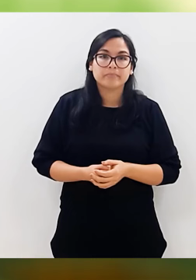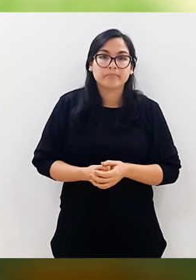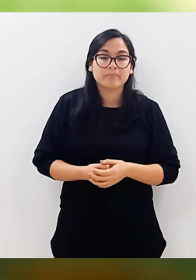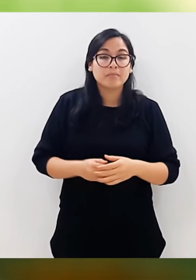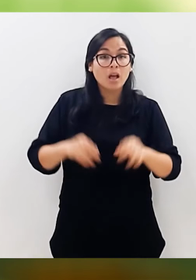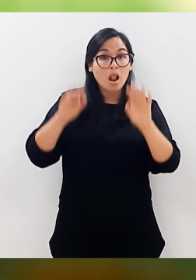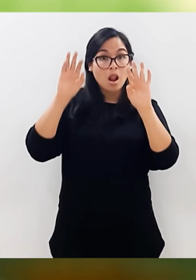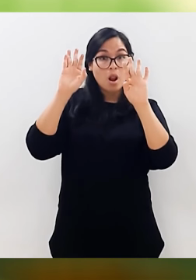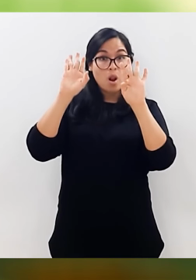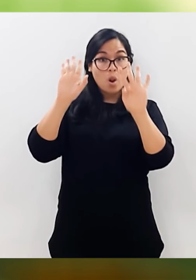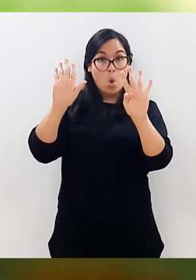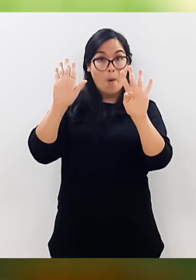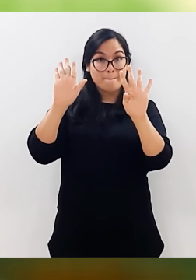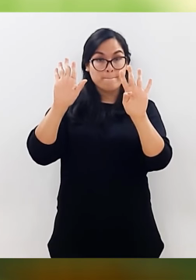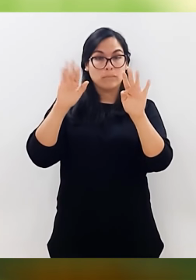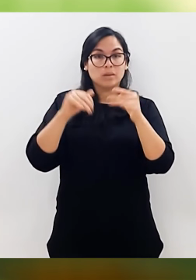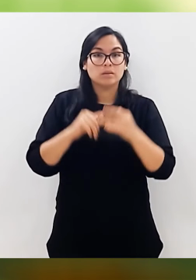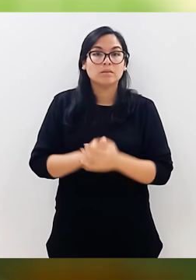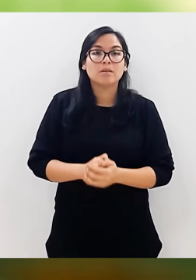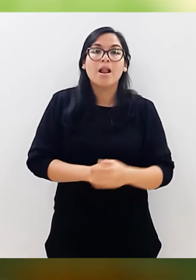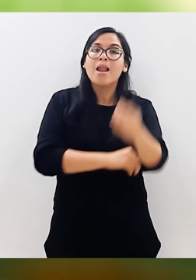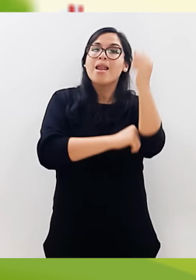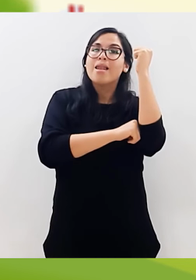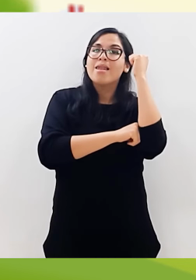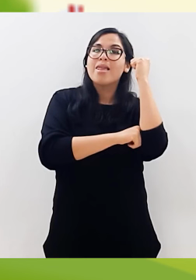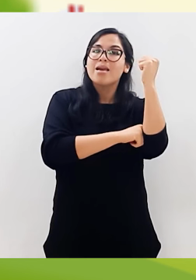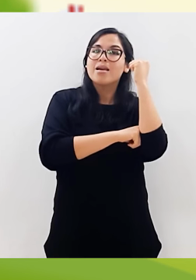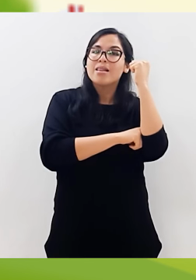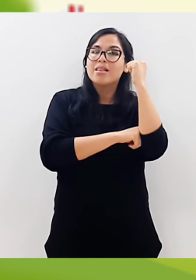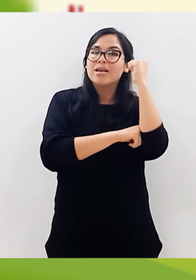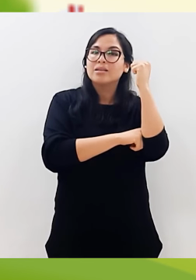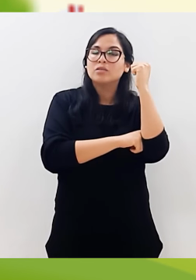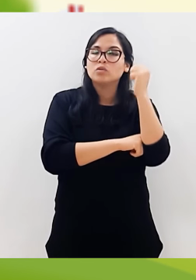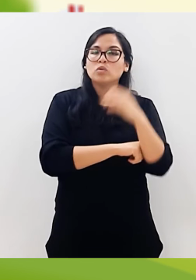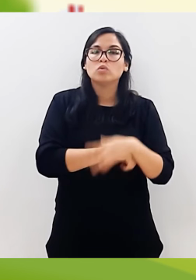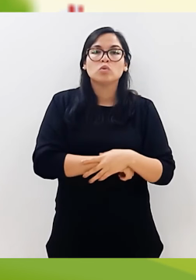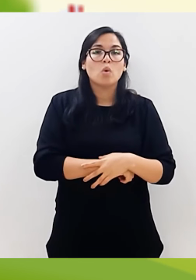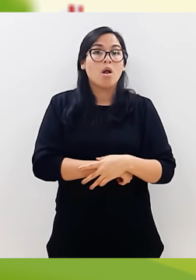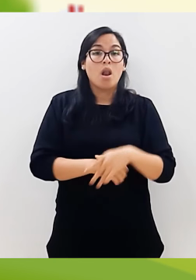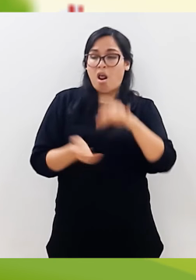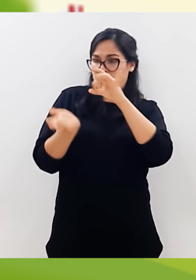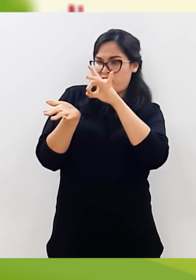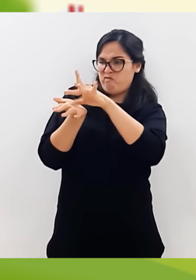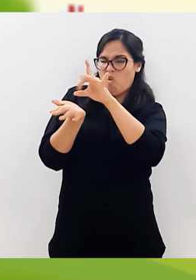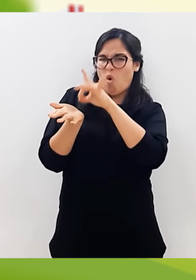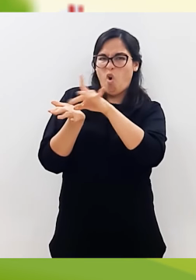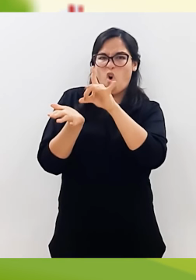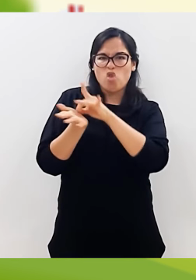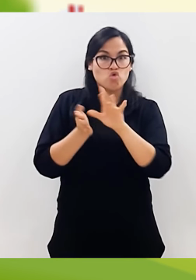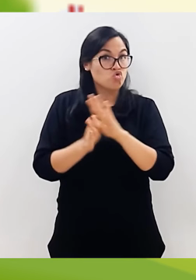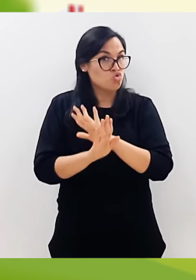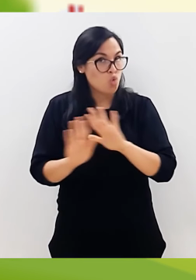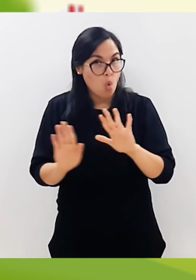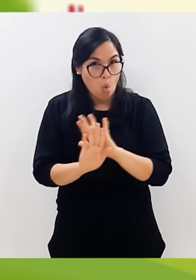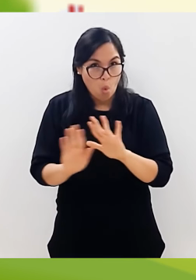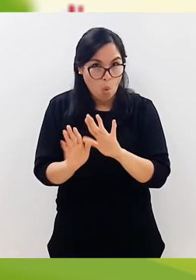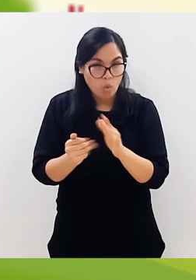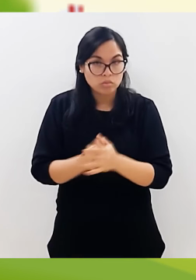El noveno de la lista es el derecho a la no discriminación.